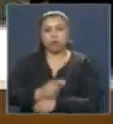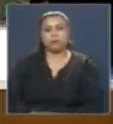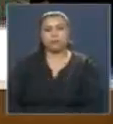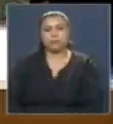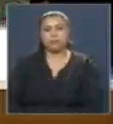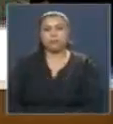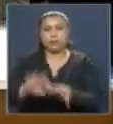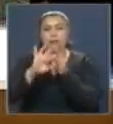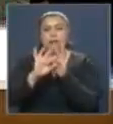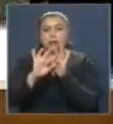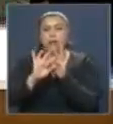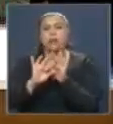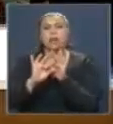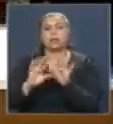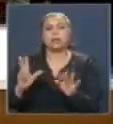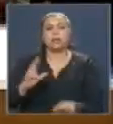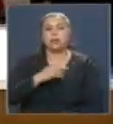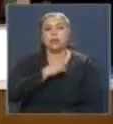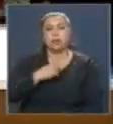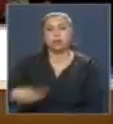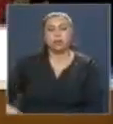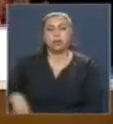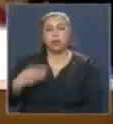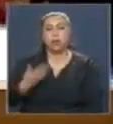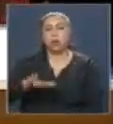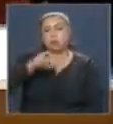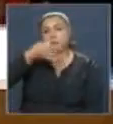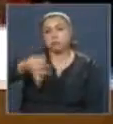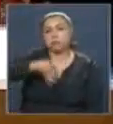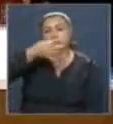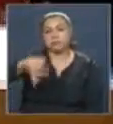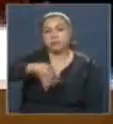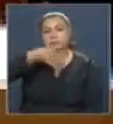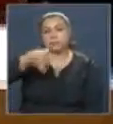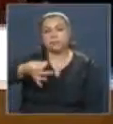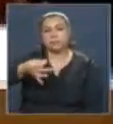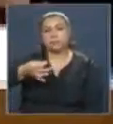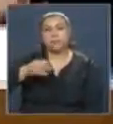Gracias, señor diputado. Don Matías Walker, le ofrezco la palabra al señor diputado Leonardo Soto.